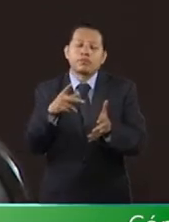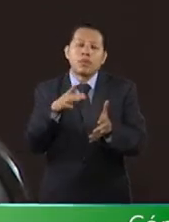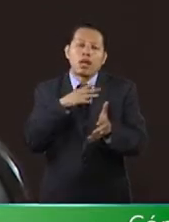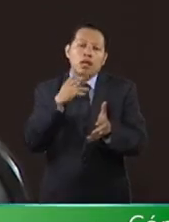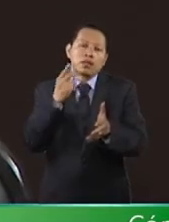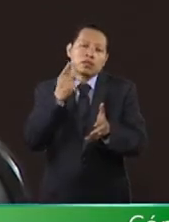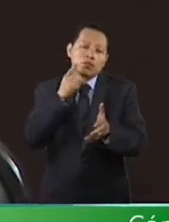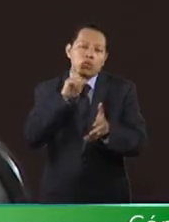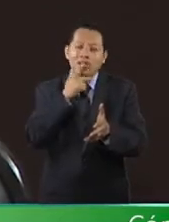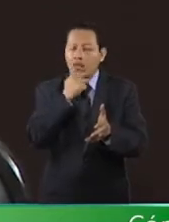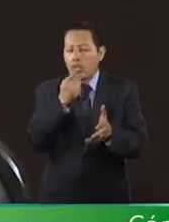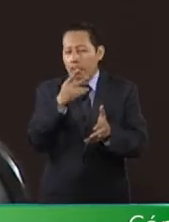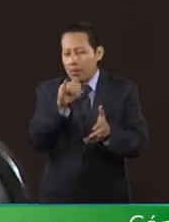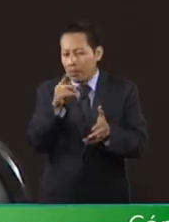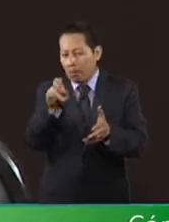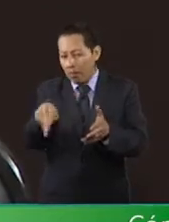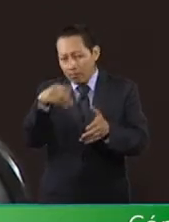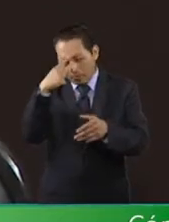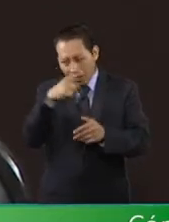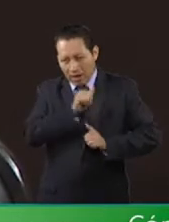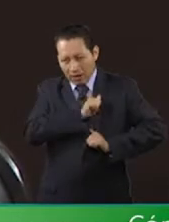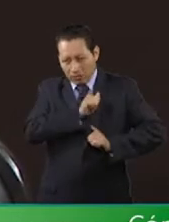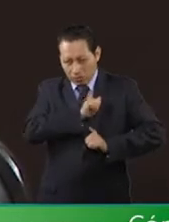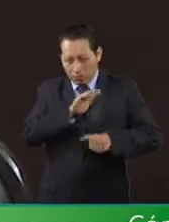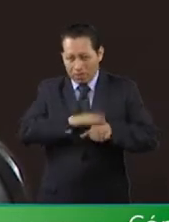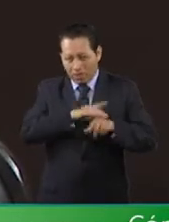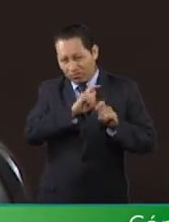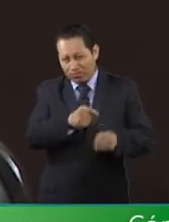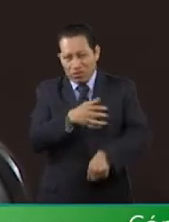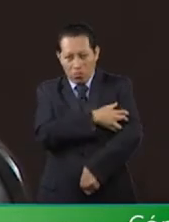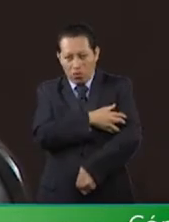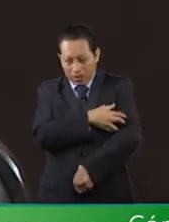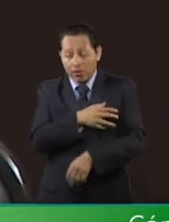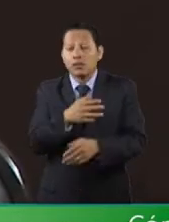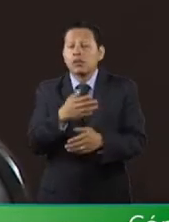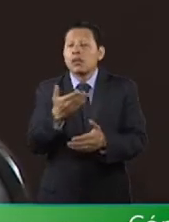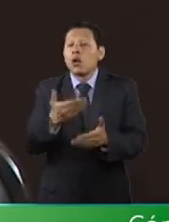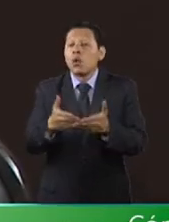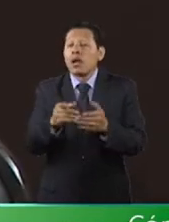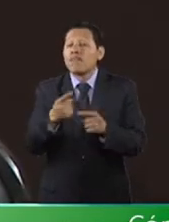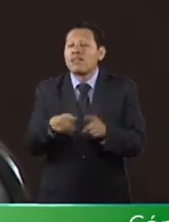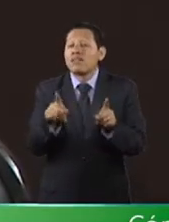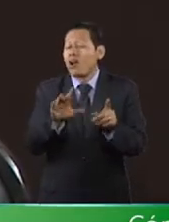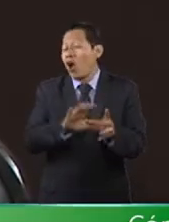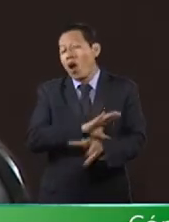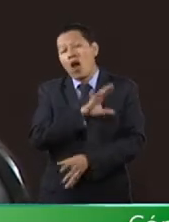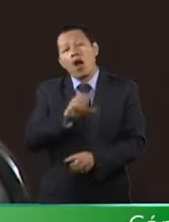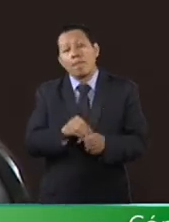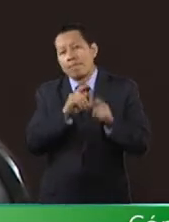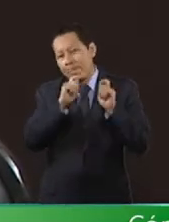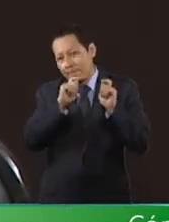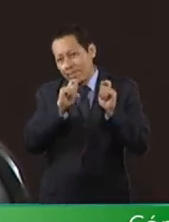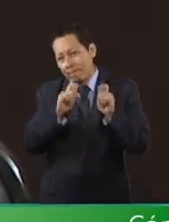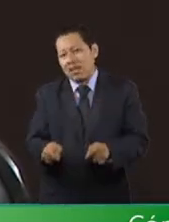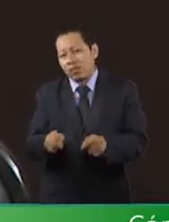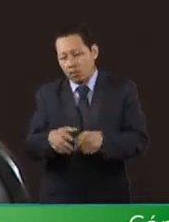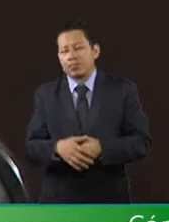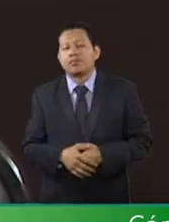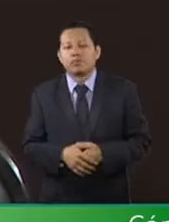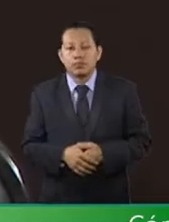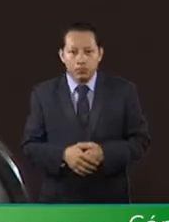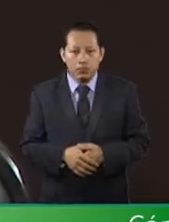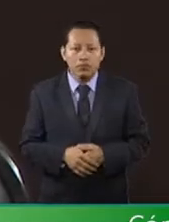darle más poder al ejército hoy no es un poco más de poder es todo el poder es tan grosero